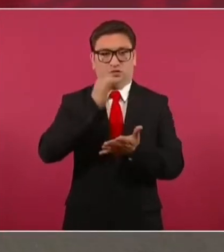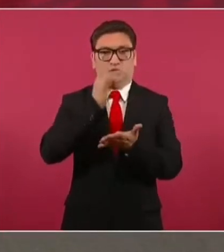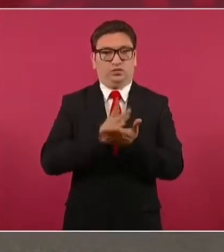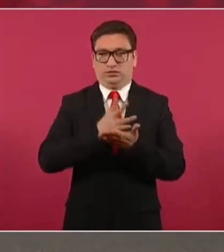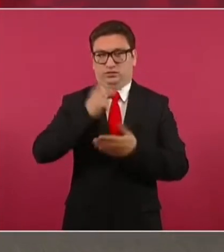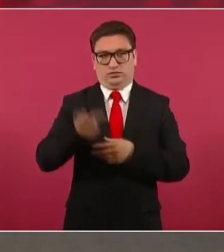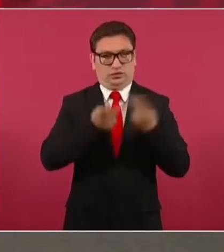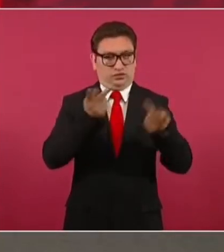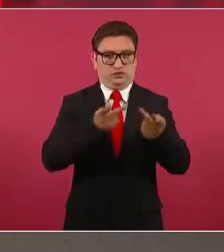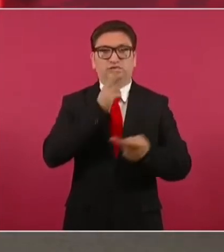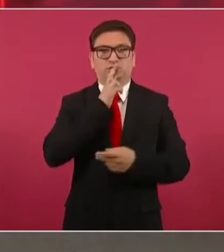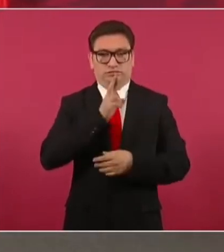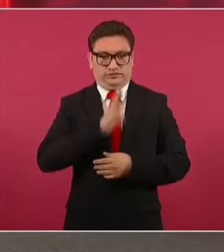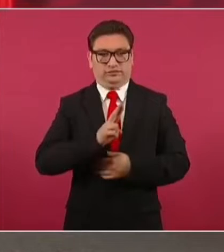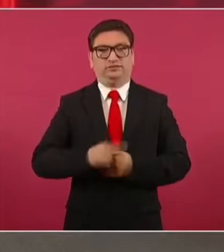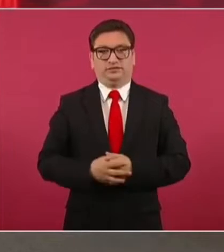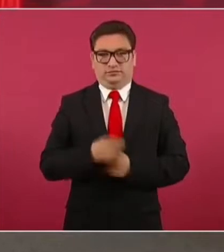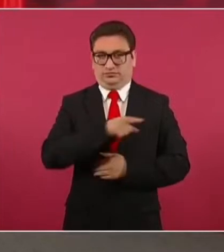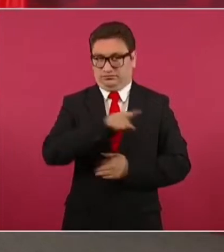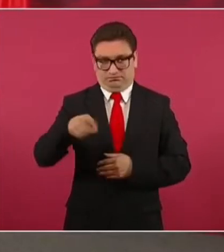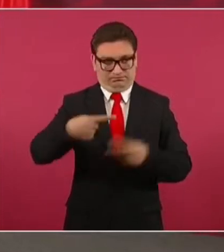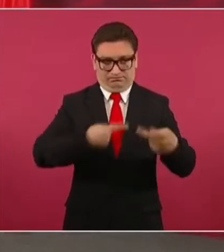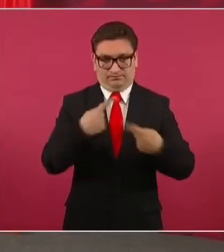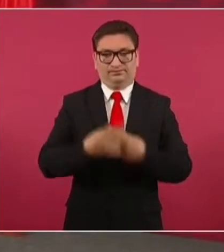contestar preguntas a ustedes.